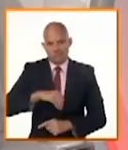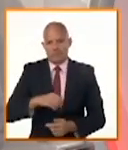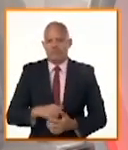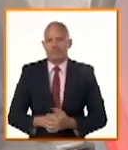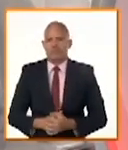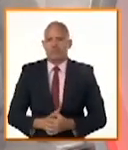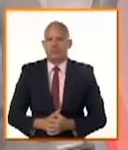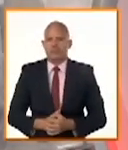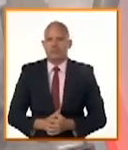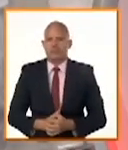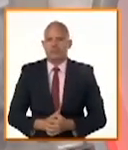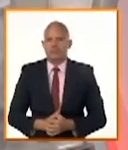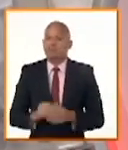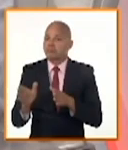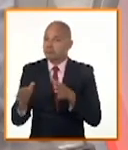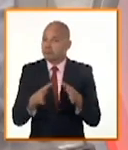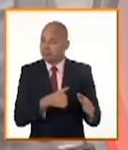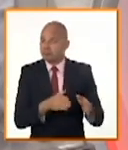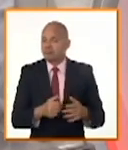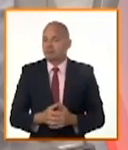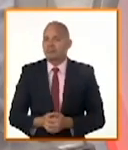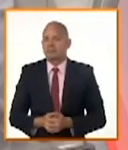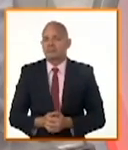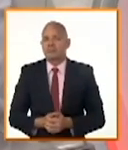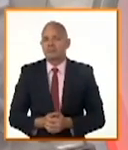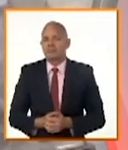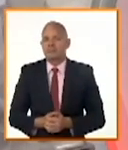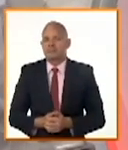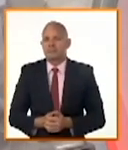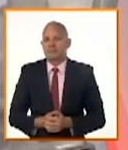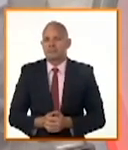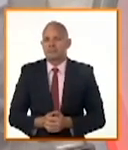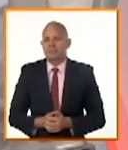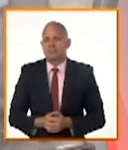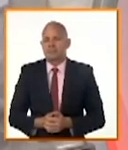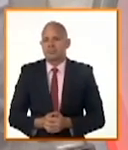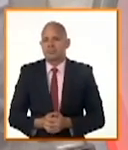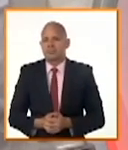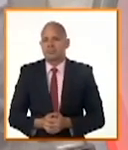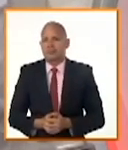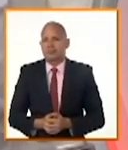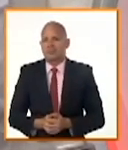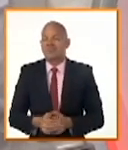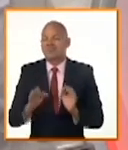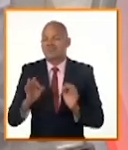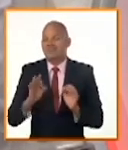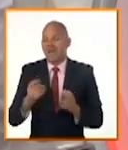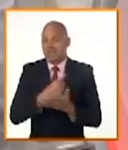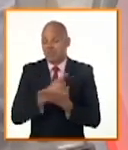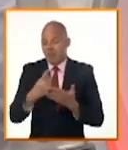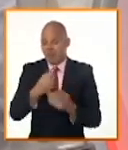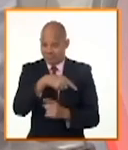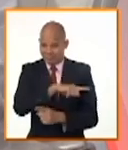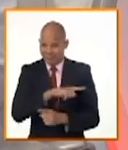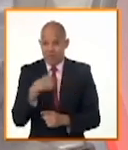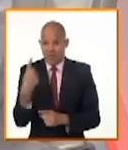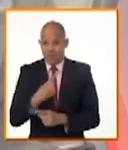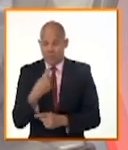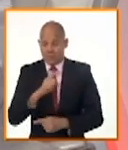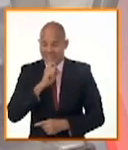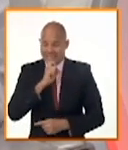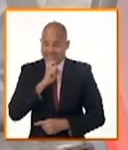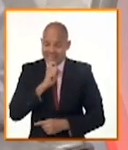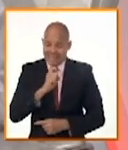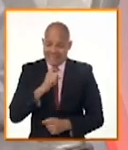Durante este tiempo hemos tenido una una presión tremenda en el servicio estamos conscientes que la calidad